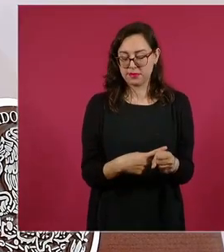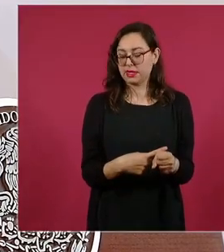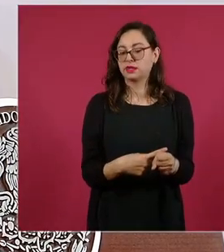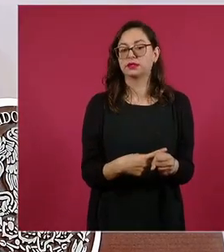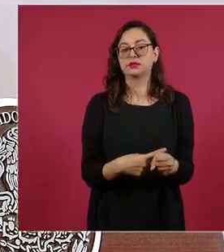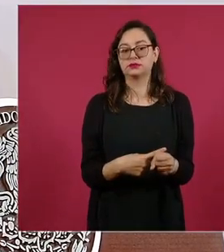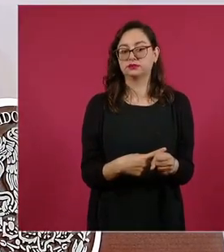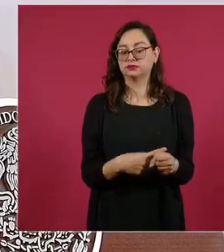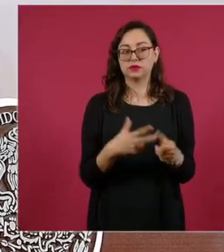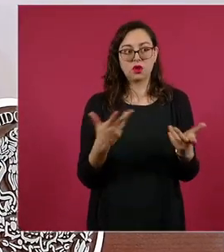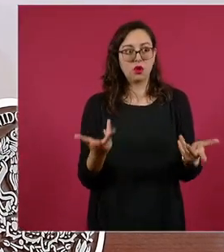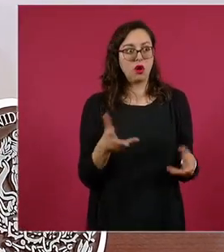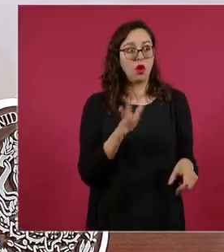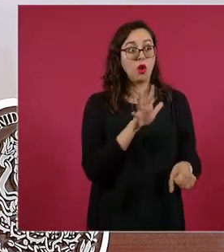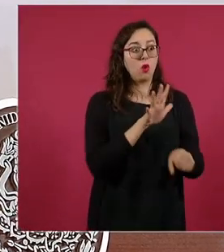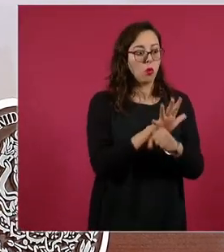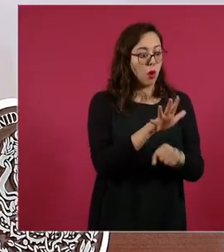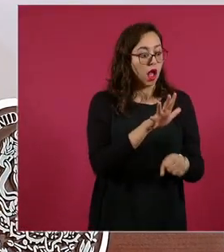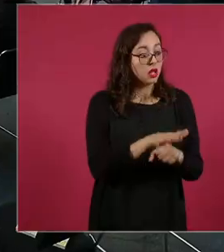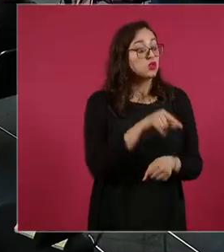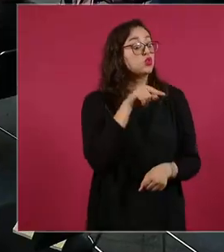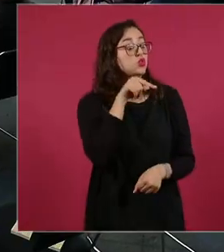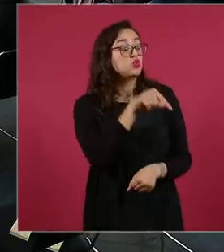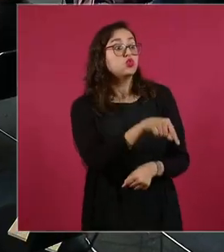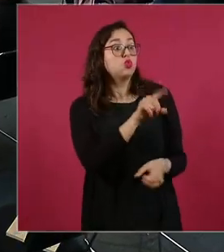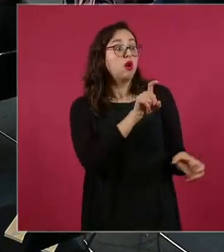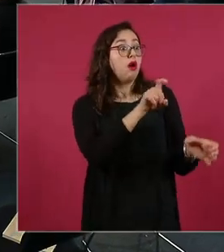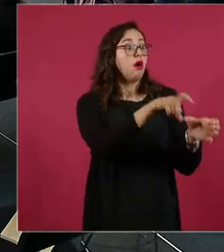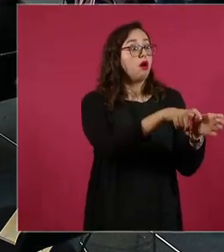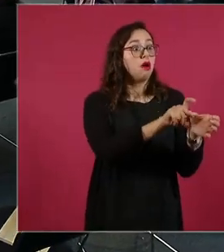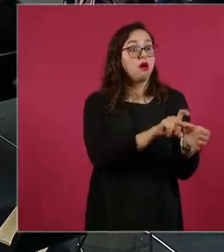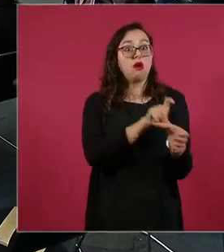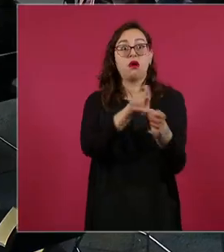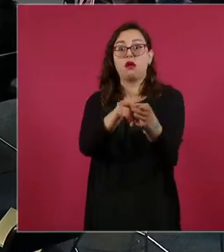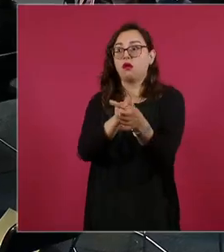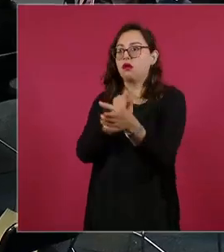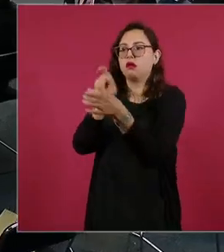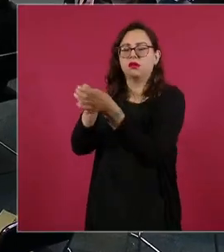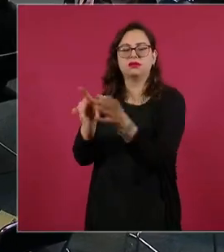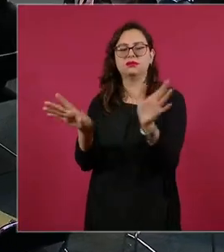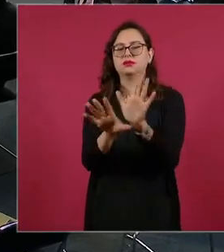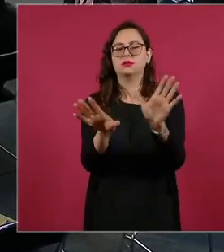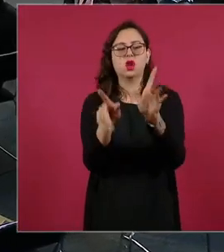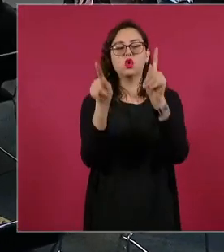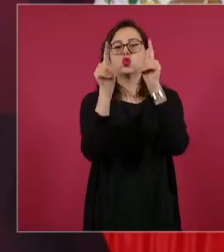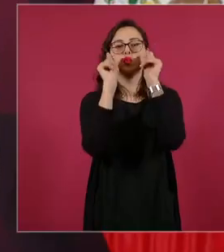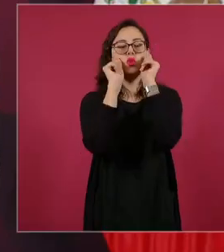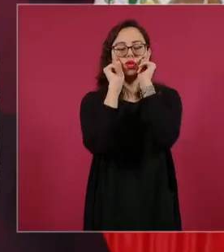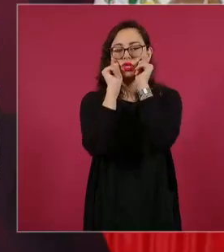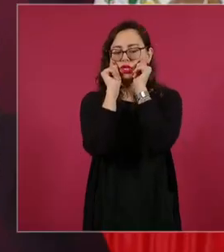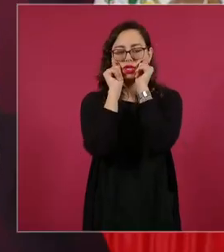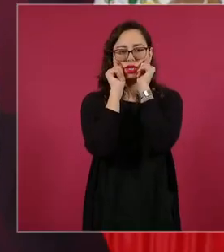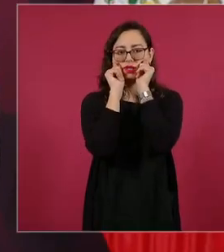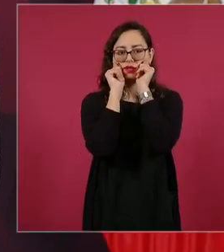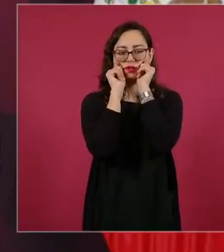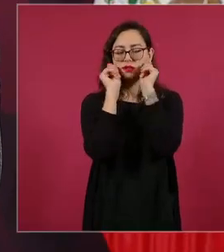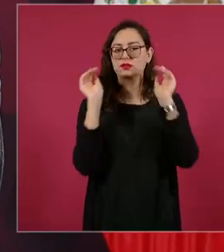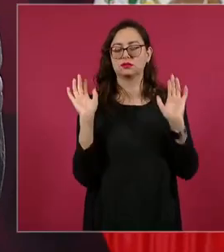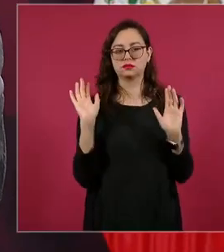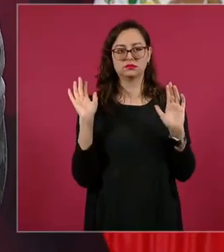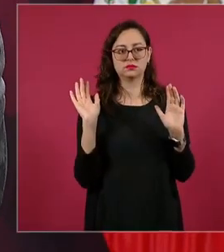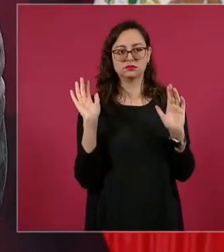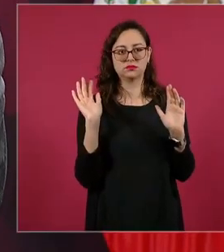para la atención a diabéticos en todo el sistema